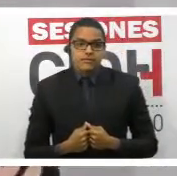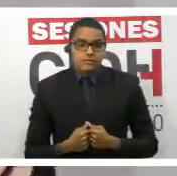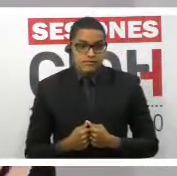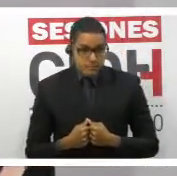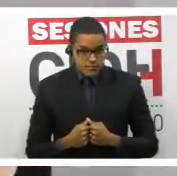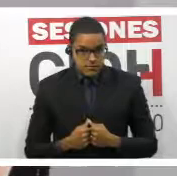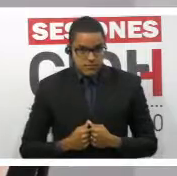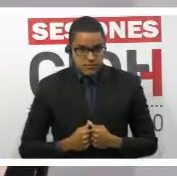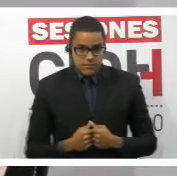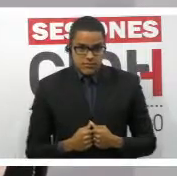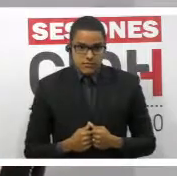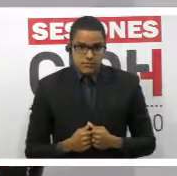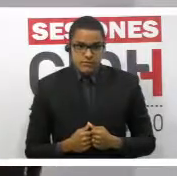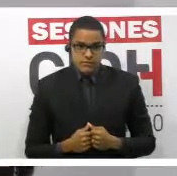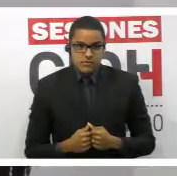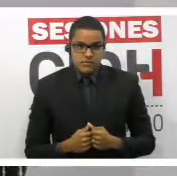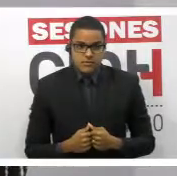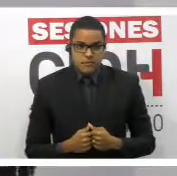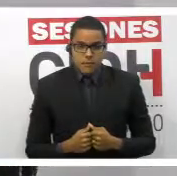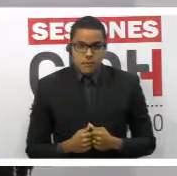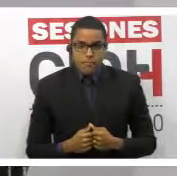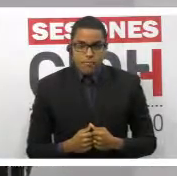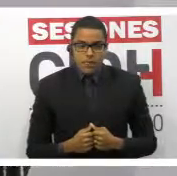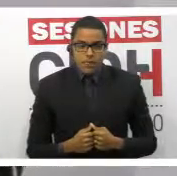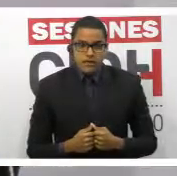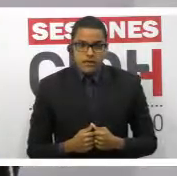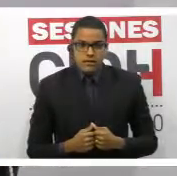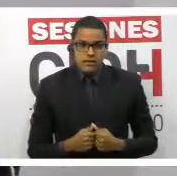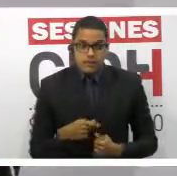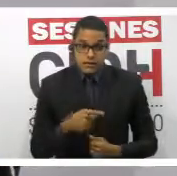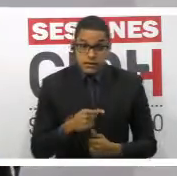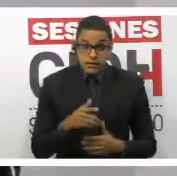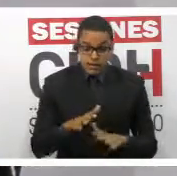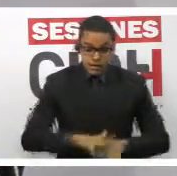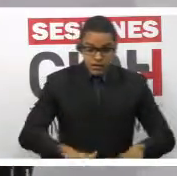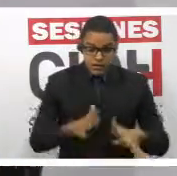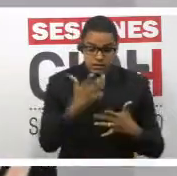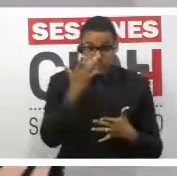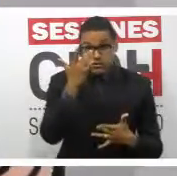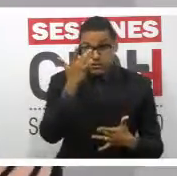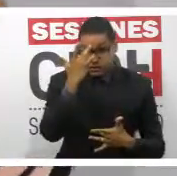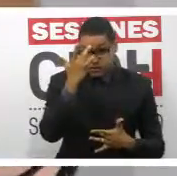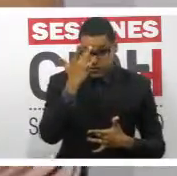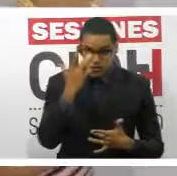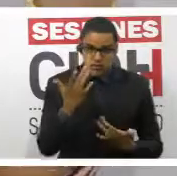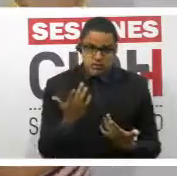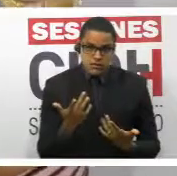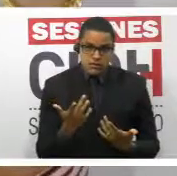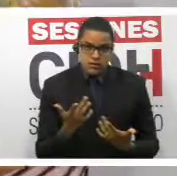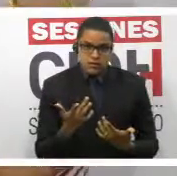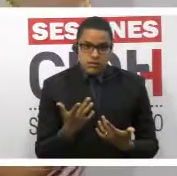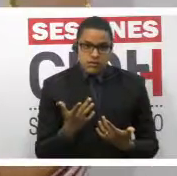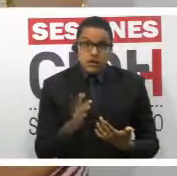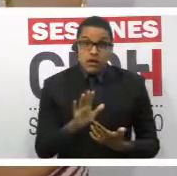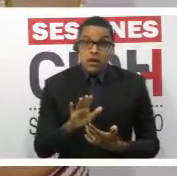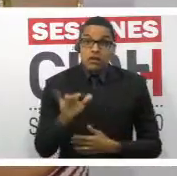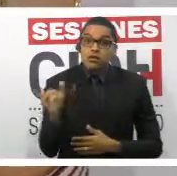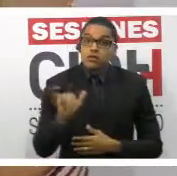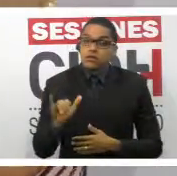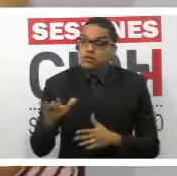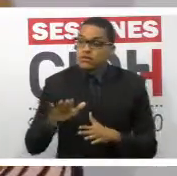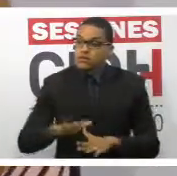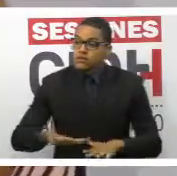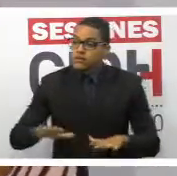de la del sector salud en particular pero también el sector político